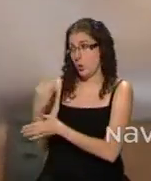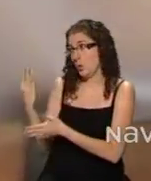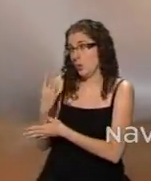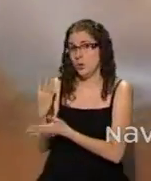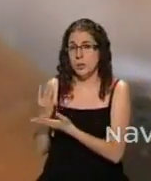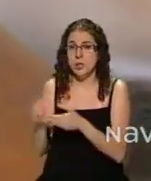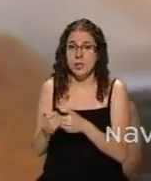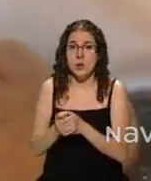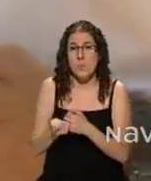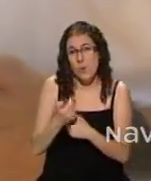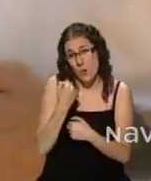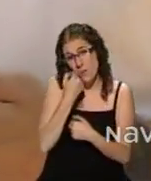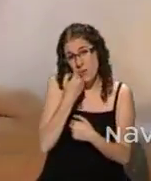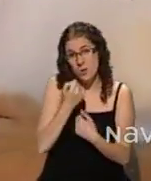¿no?